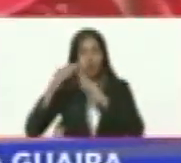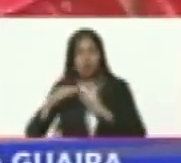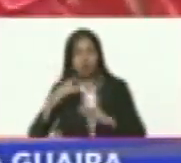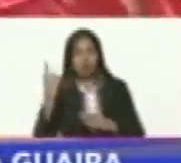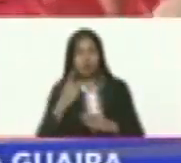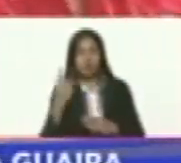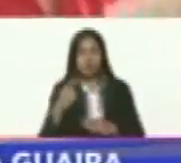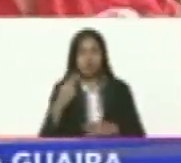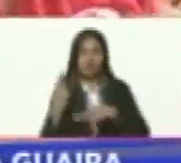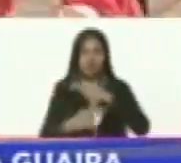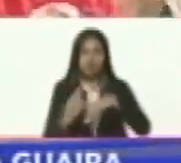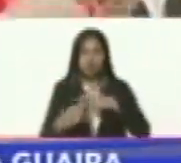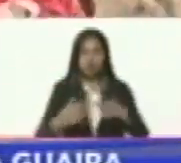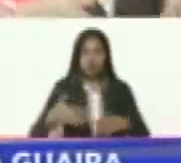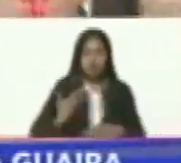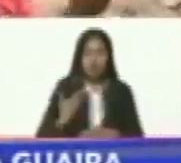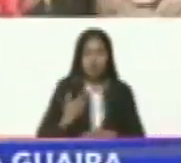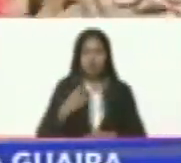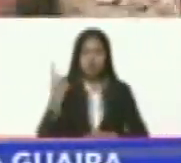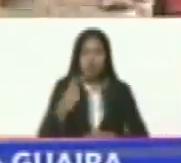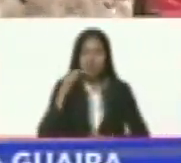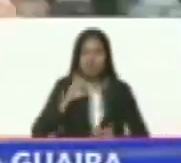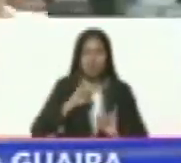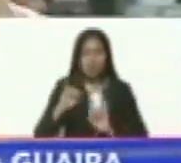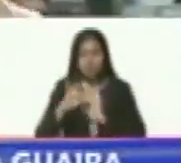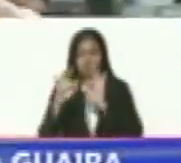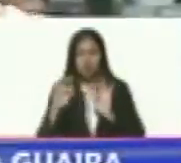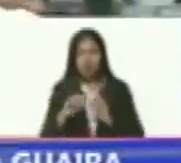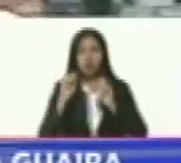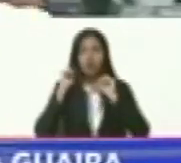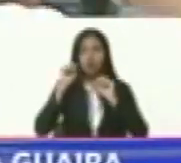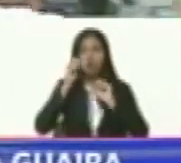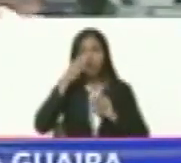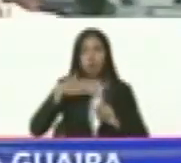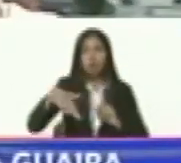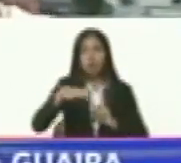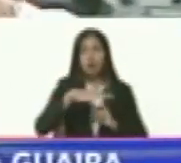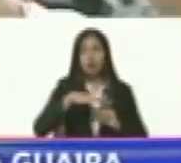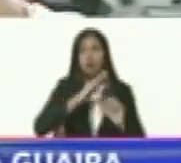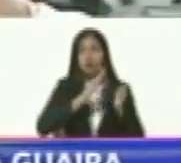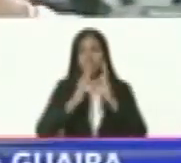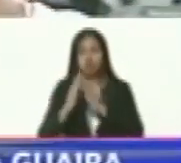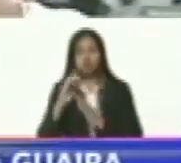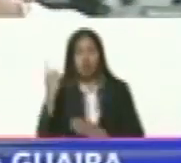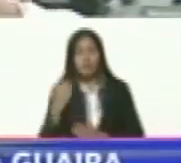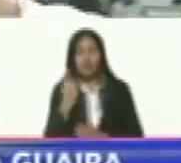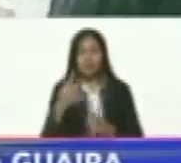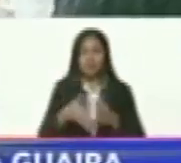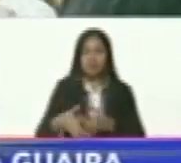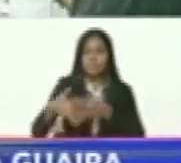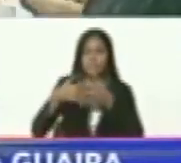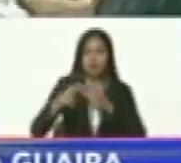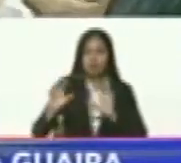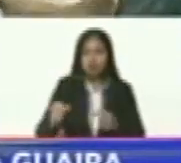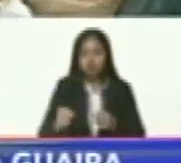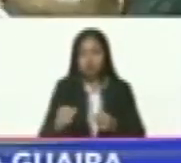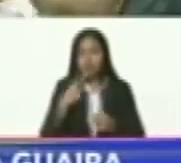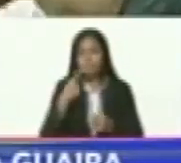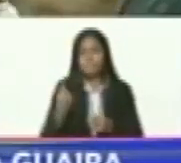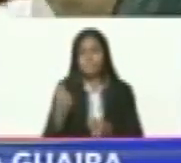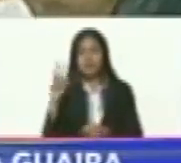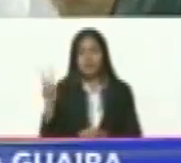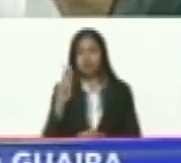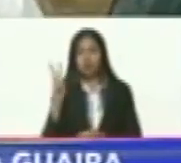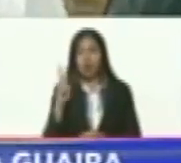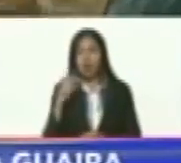así será revolución. Solo así triunfaremos como pueblo organizado. Y solo así el imperio dirá en Venezuela, no